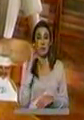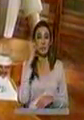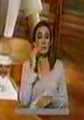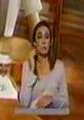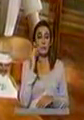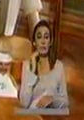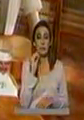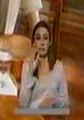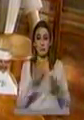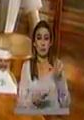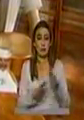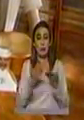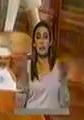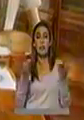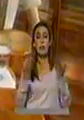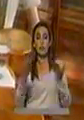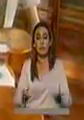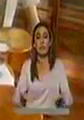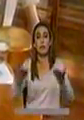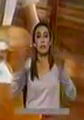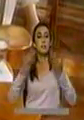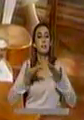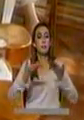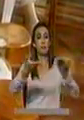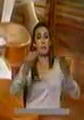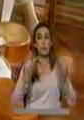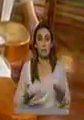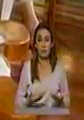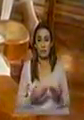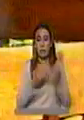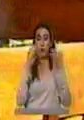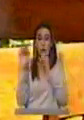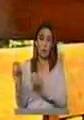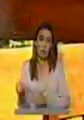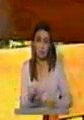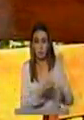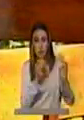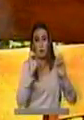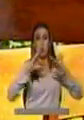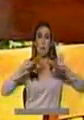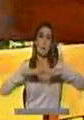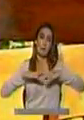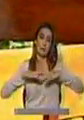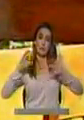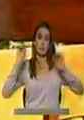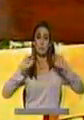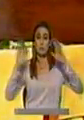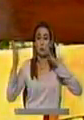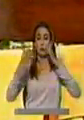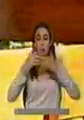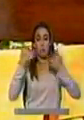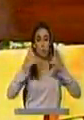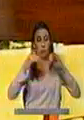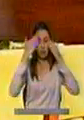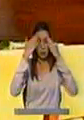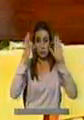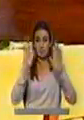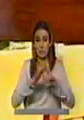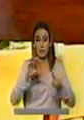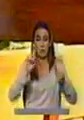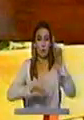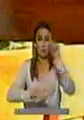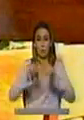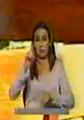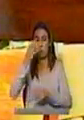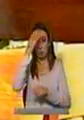experiencia, ¿de dónde reciben más turistas internacionales? ¿Cuál es la impresión que ellos tienen y cuál es un poco la expectativa que tienen de nosotros